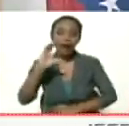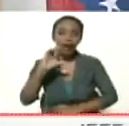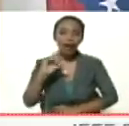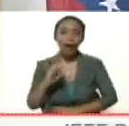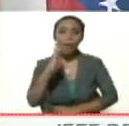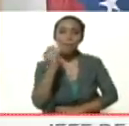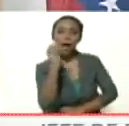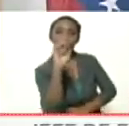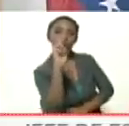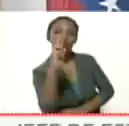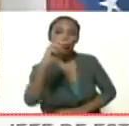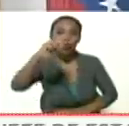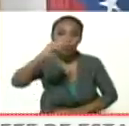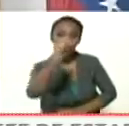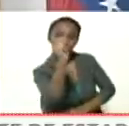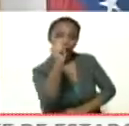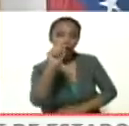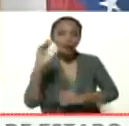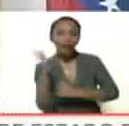El Hatillo.